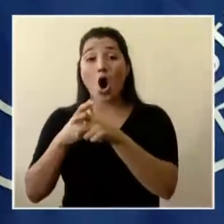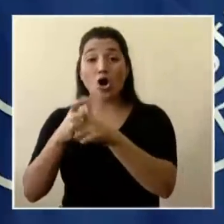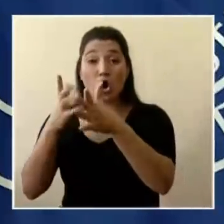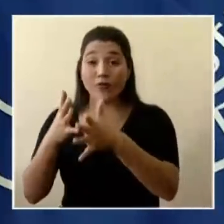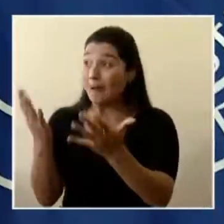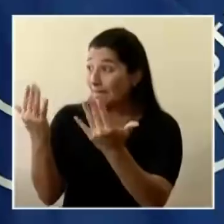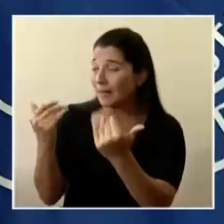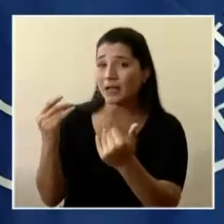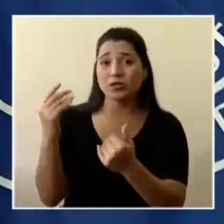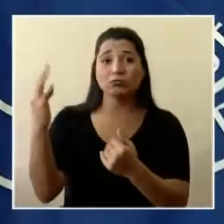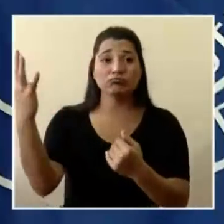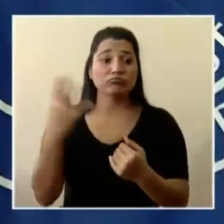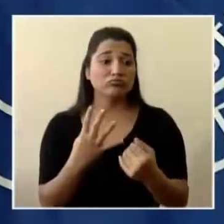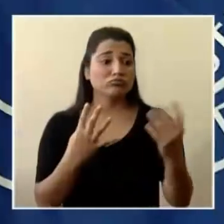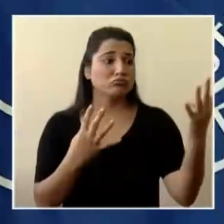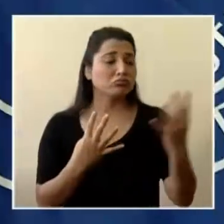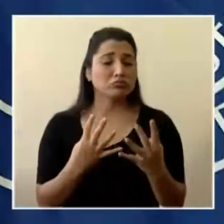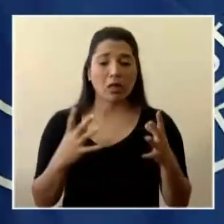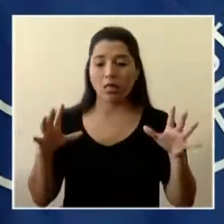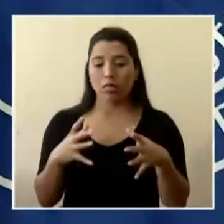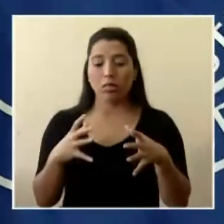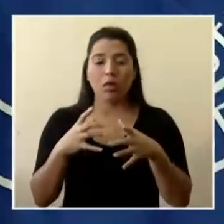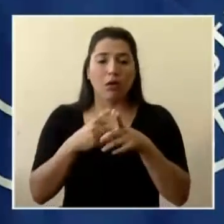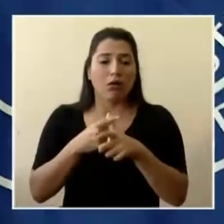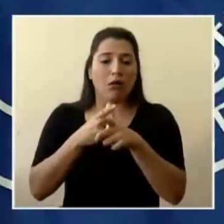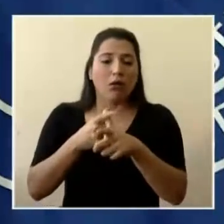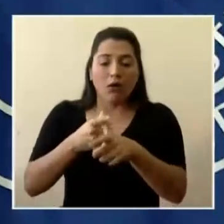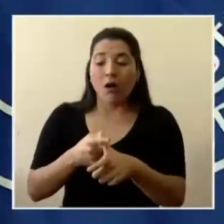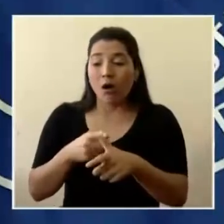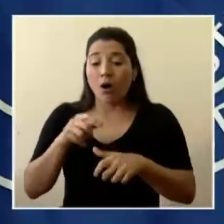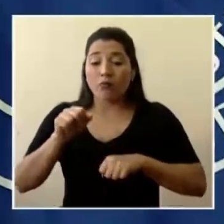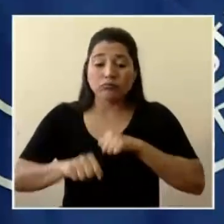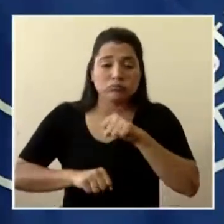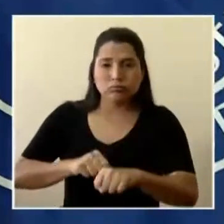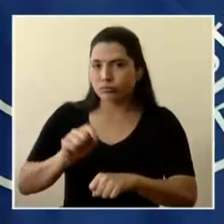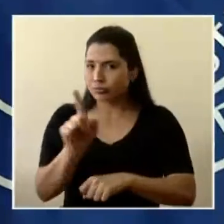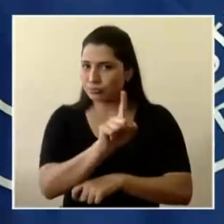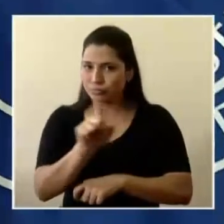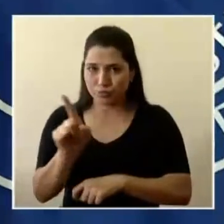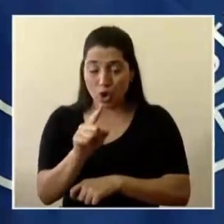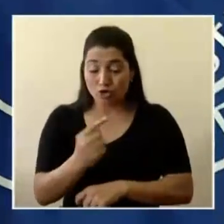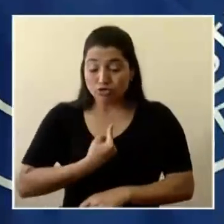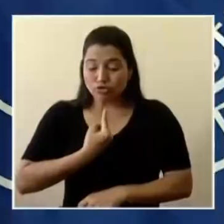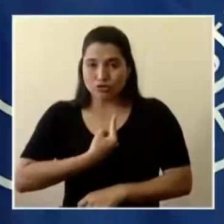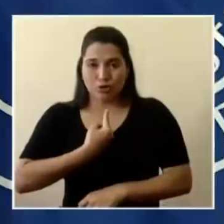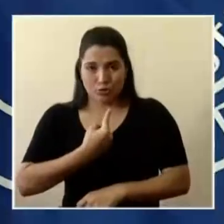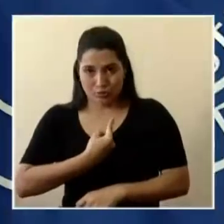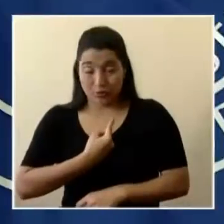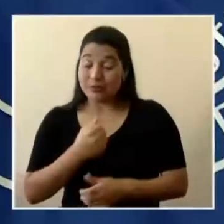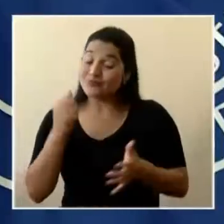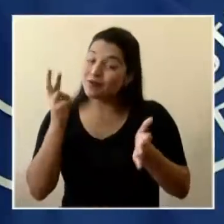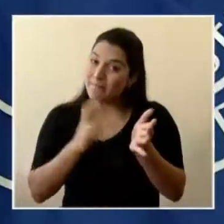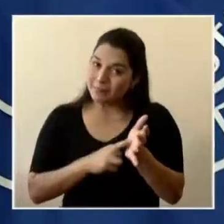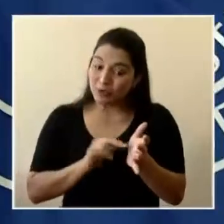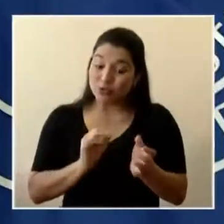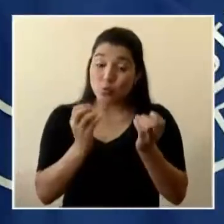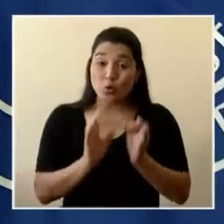entre 4 o 5 y se van a hacer la actividad. Insisto, porque eso también es importante, que esta excepción, recordemos que también tenemos que